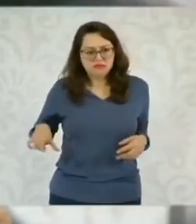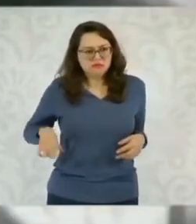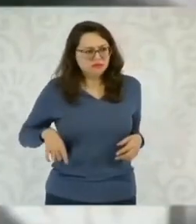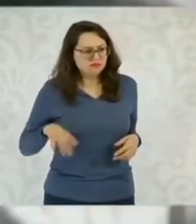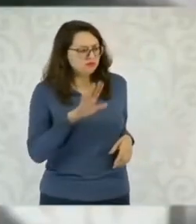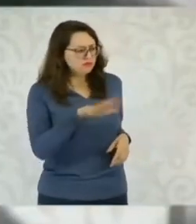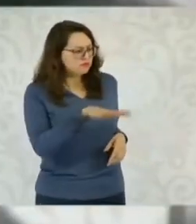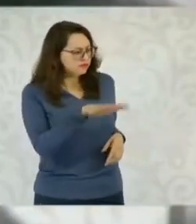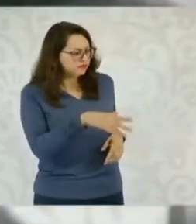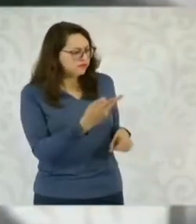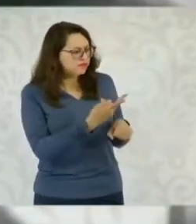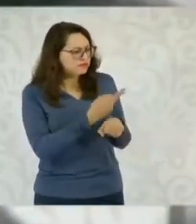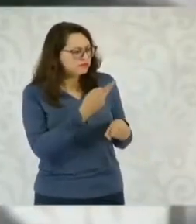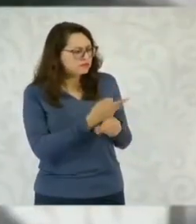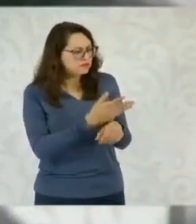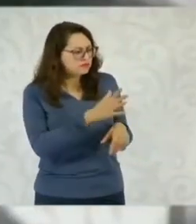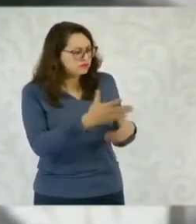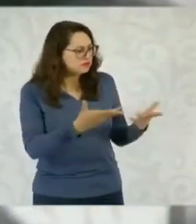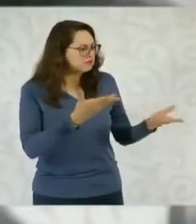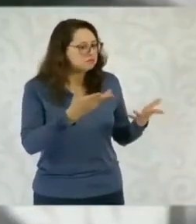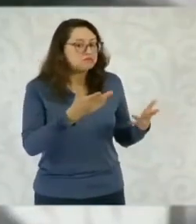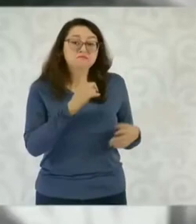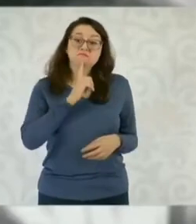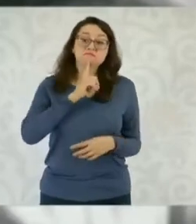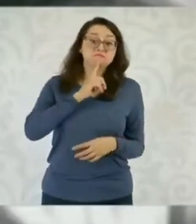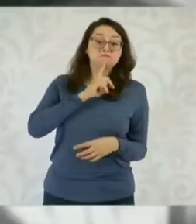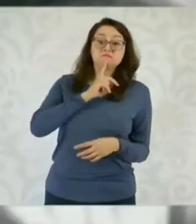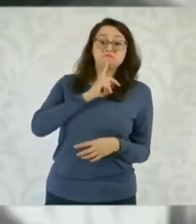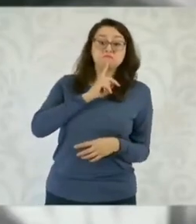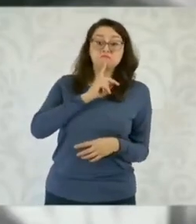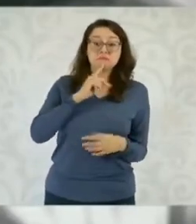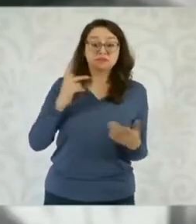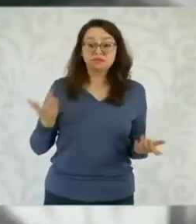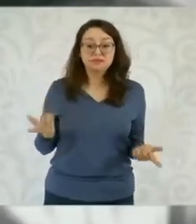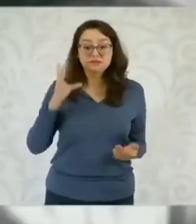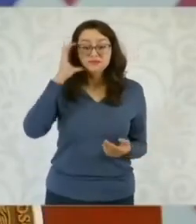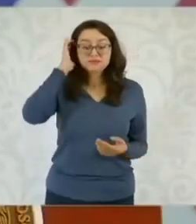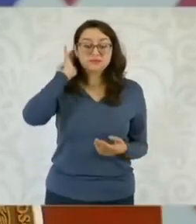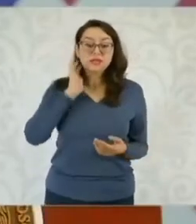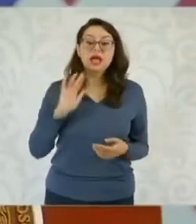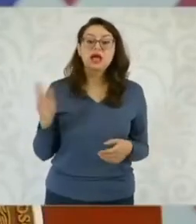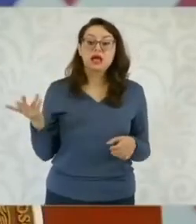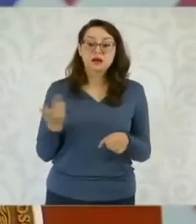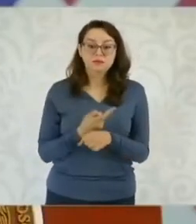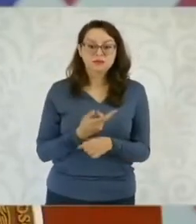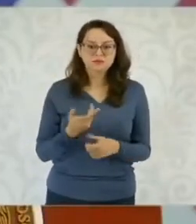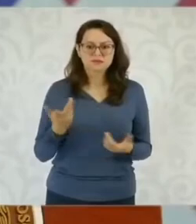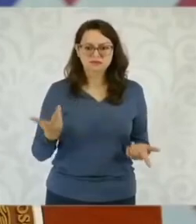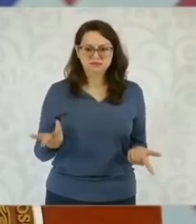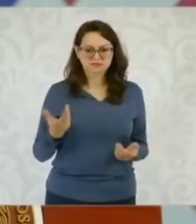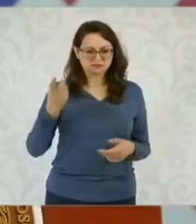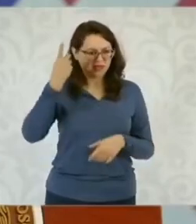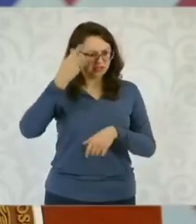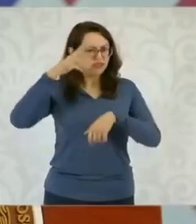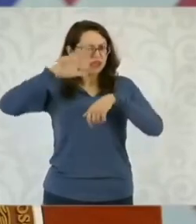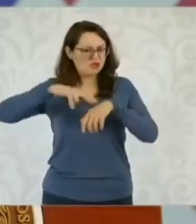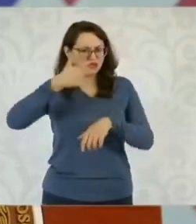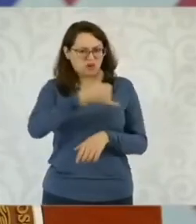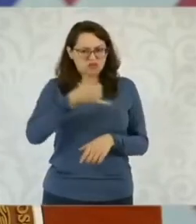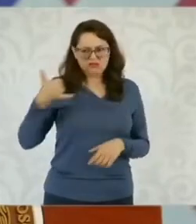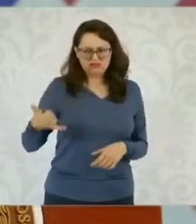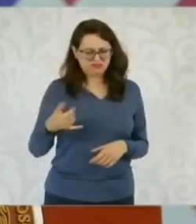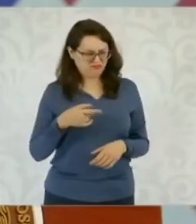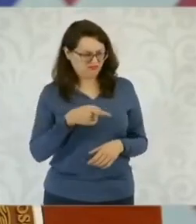como hizo Carlos, que fue director del Infonavit, decir a ver que entre la Auditoría Superior de la